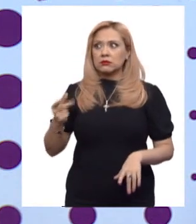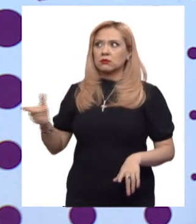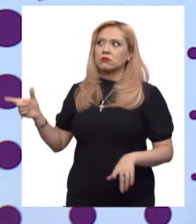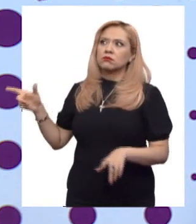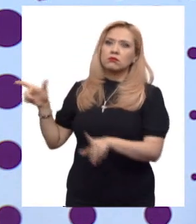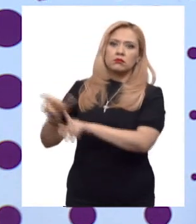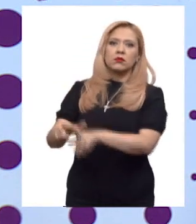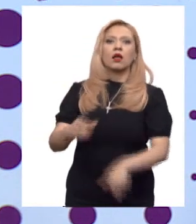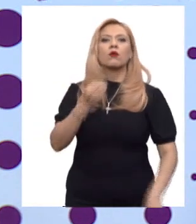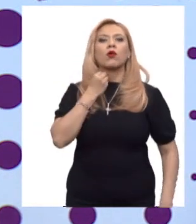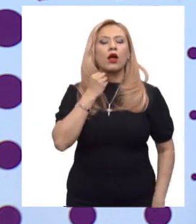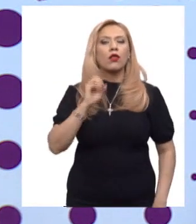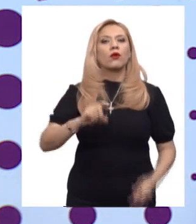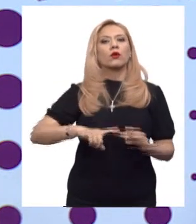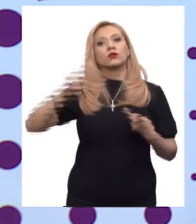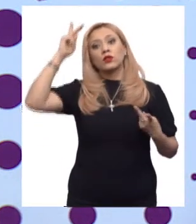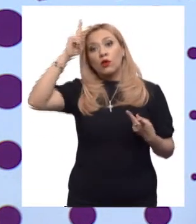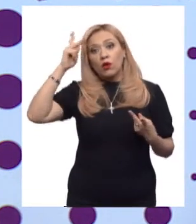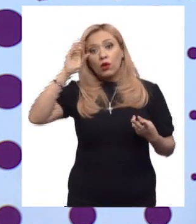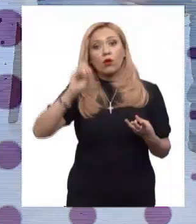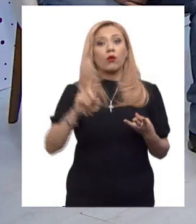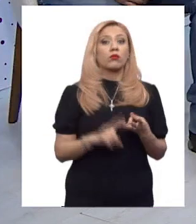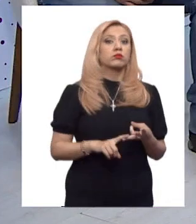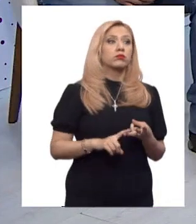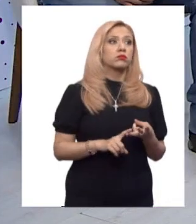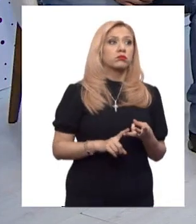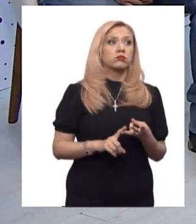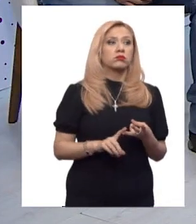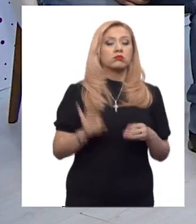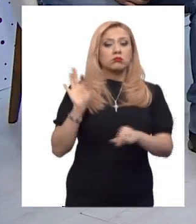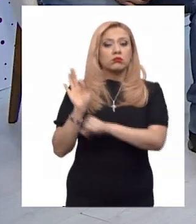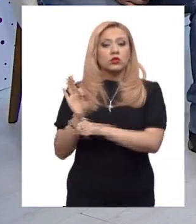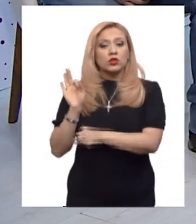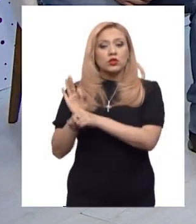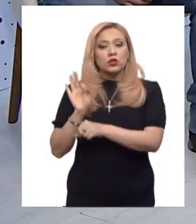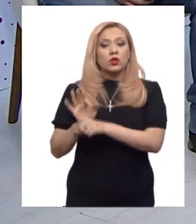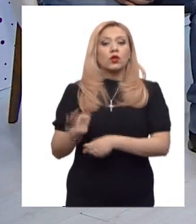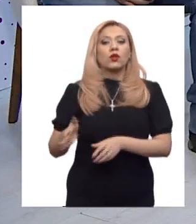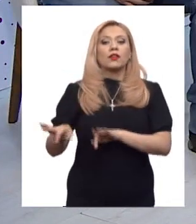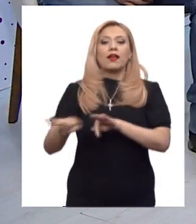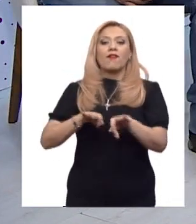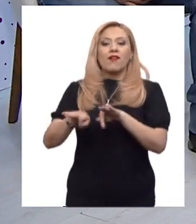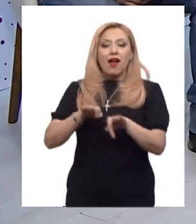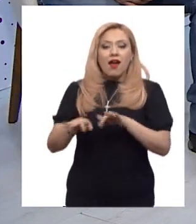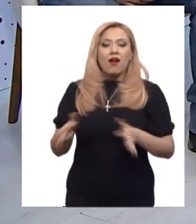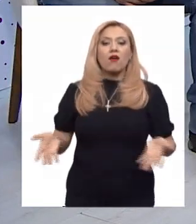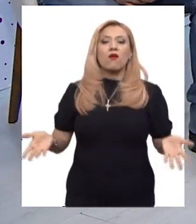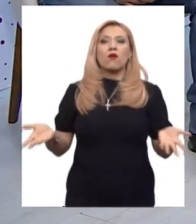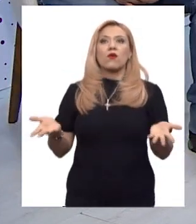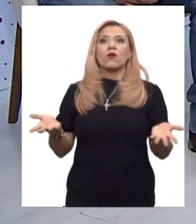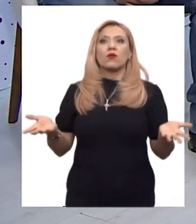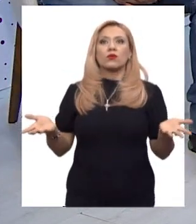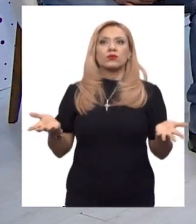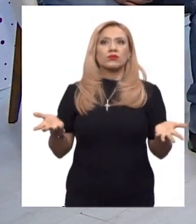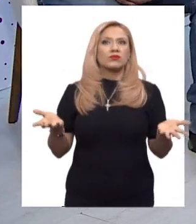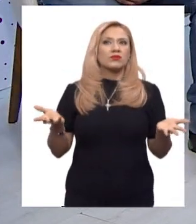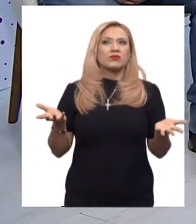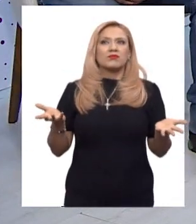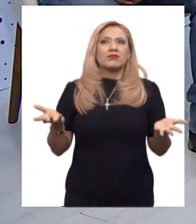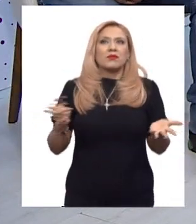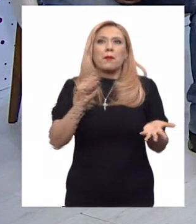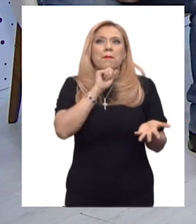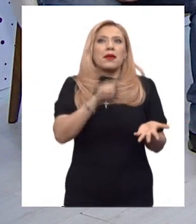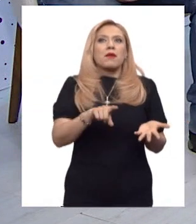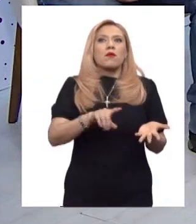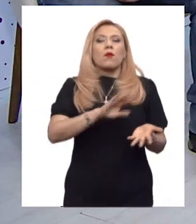legal, asistencia psicológica, medidas de protección laborales, ya lo habían mencionado hace un rato, de también la